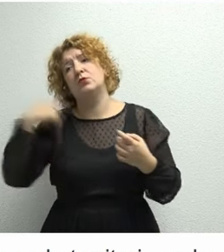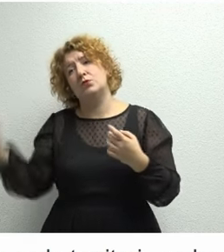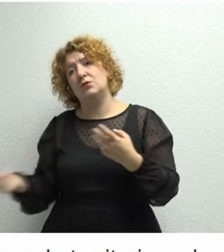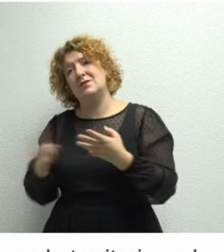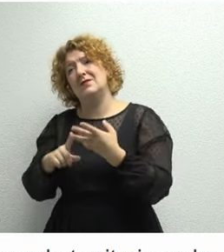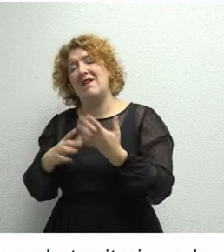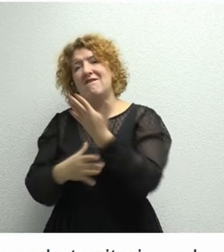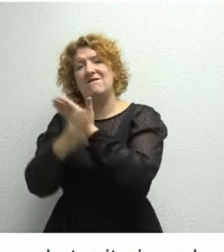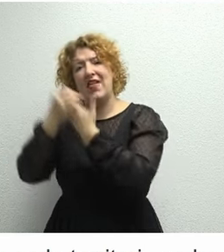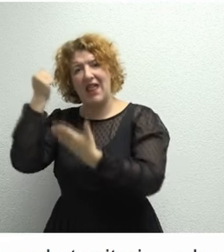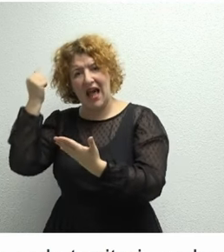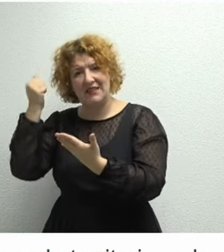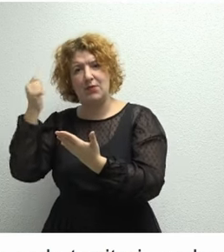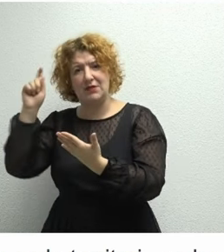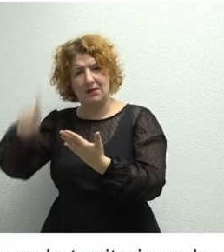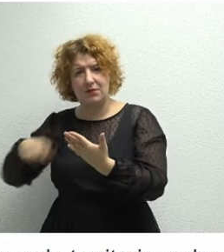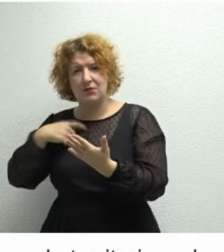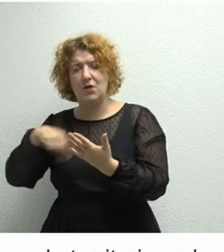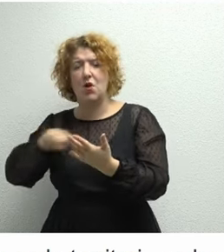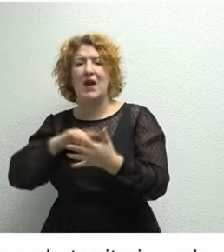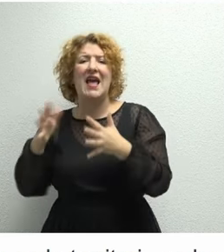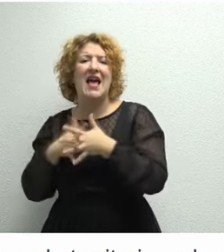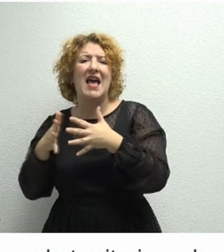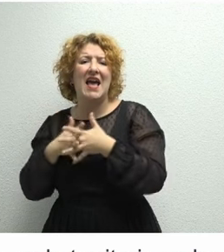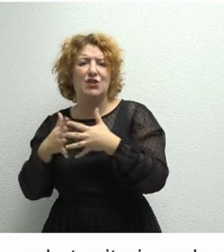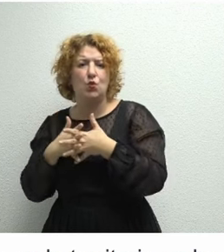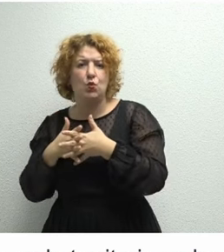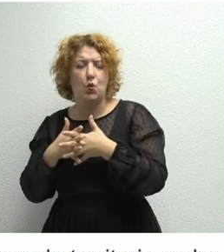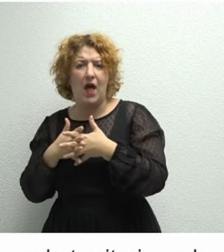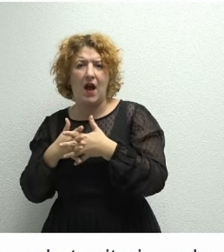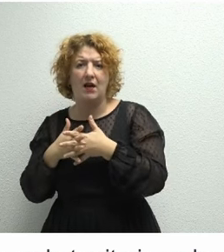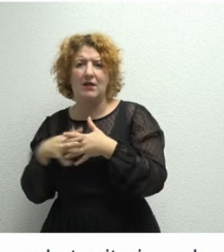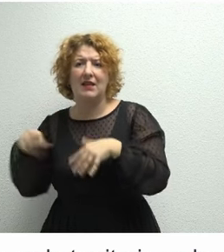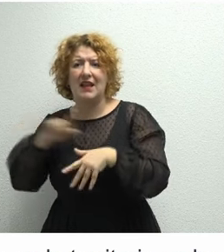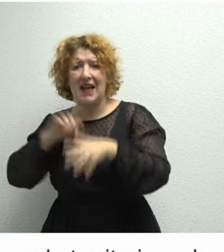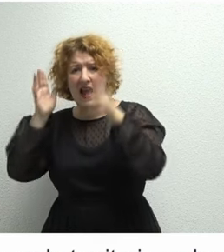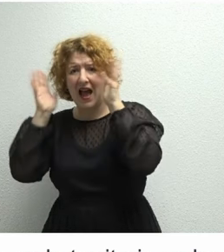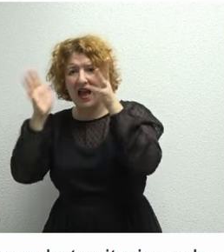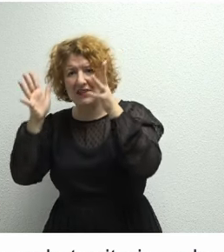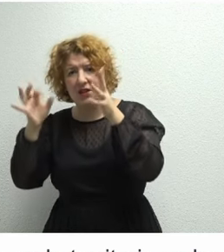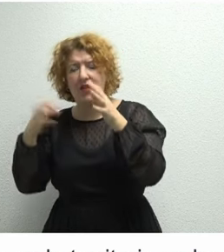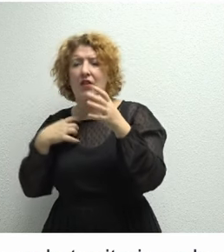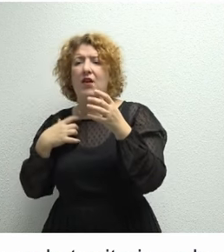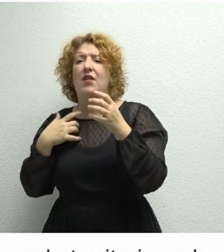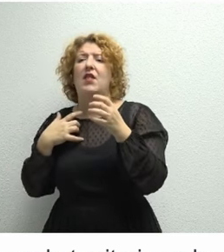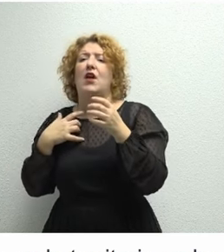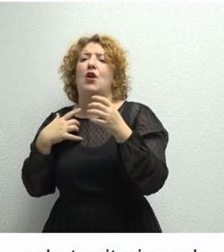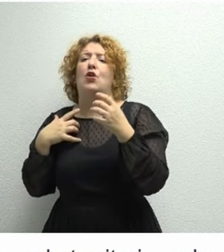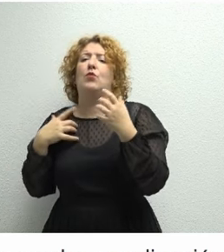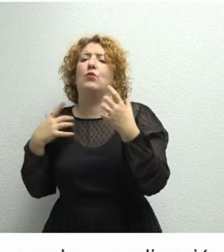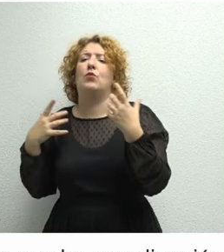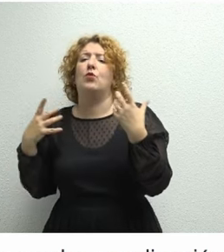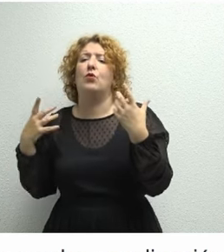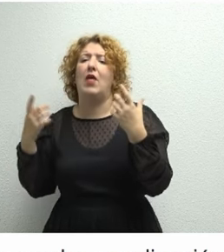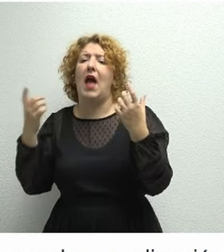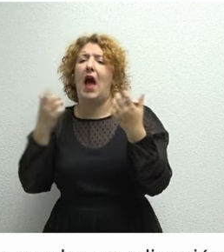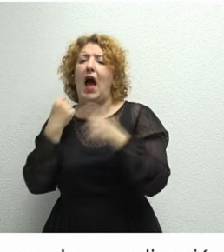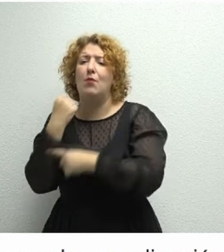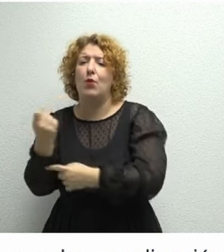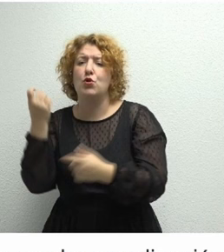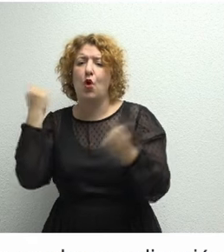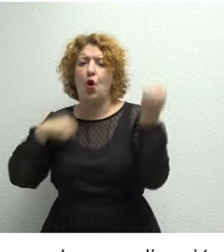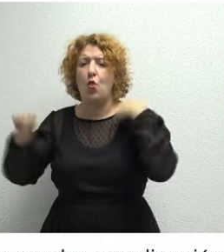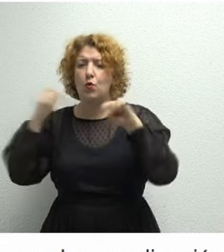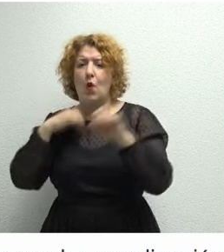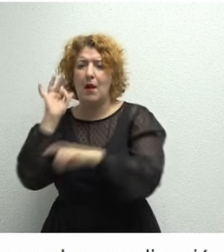a nivel federativo hemos articulado una estructura eh de asesores en apoyo conductual positivo los tres territorios que acompañan